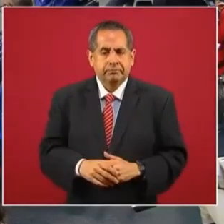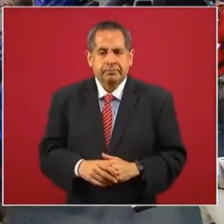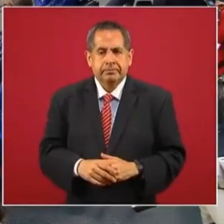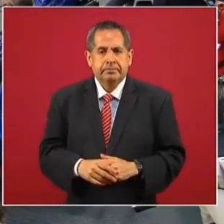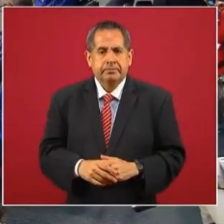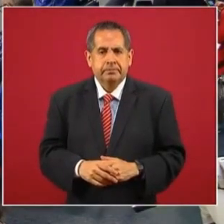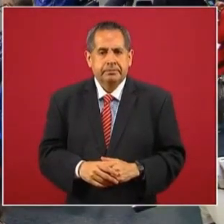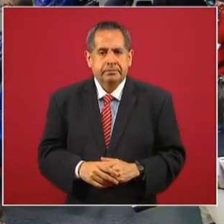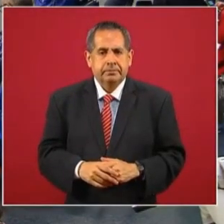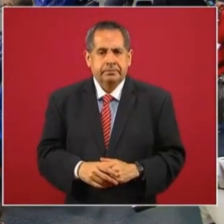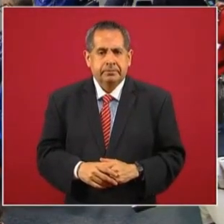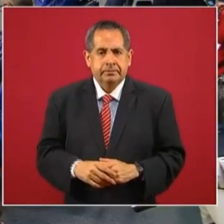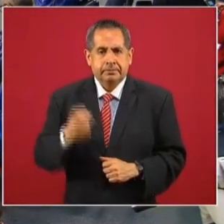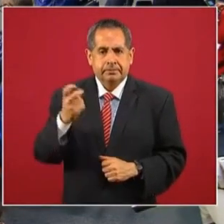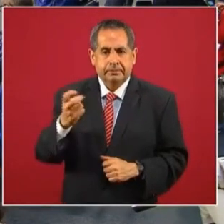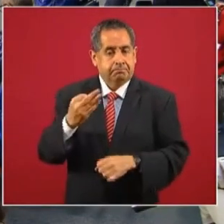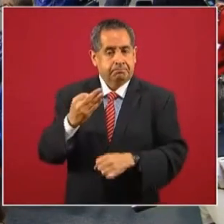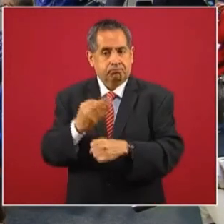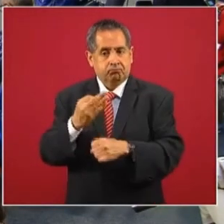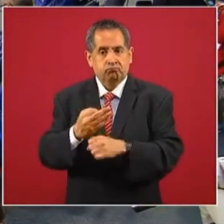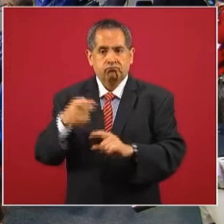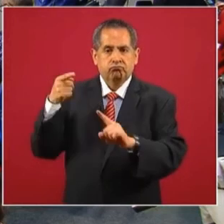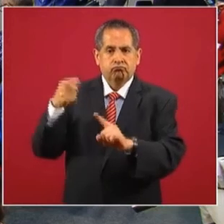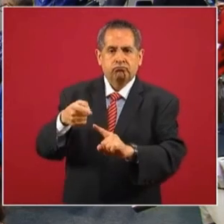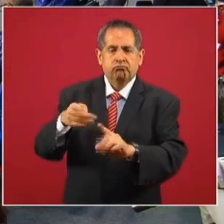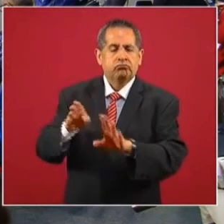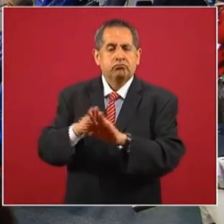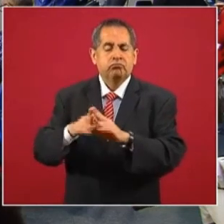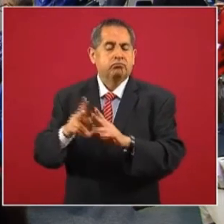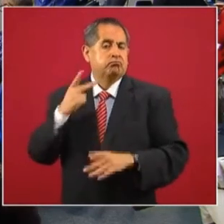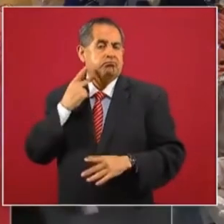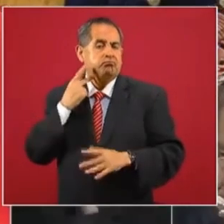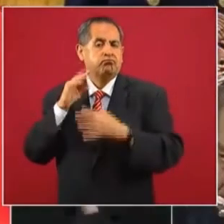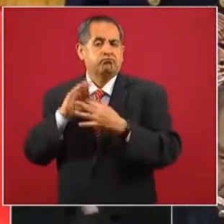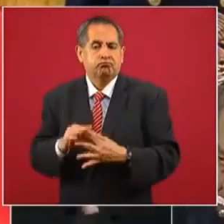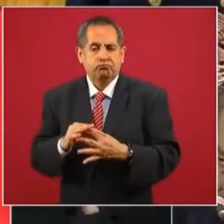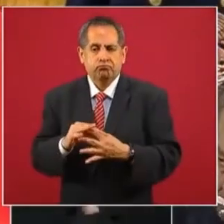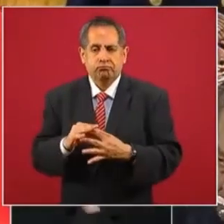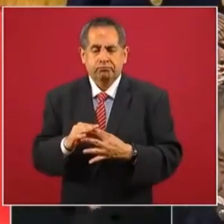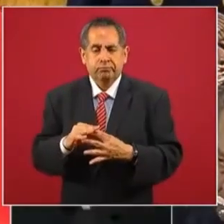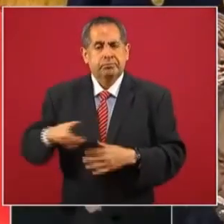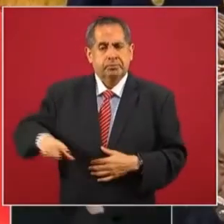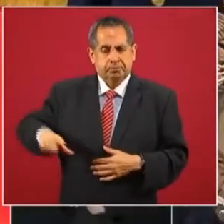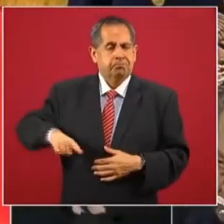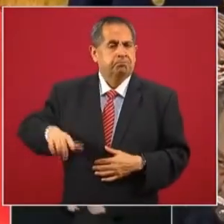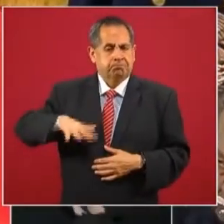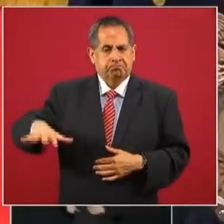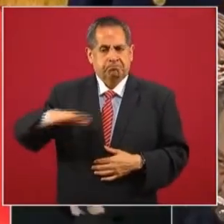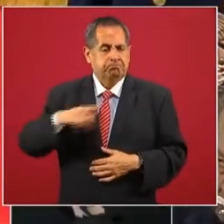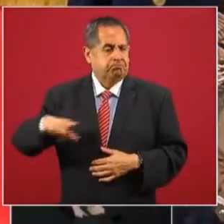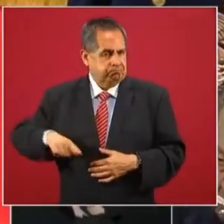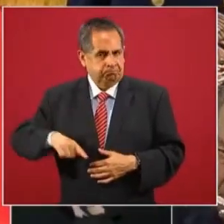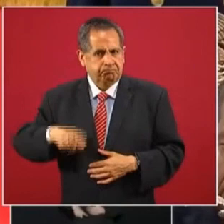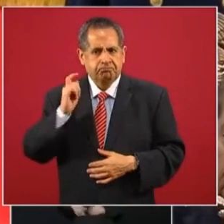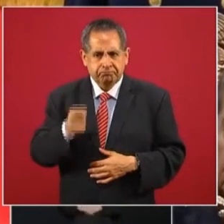Estamos ante un asunto político de Estado y